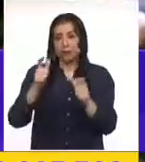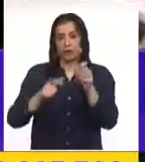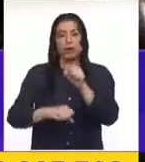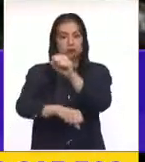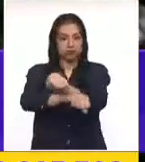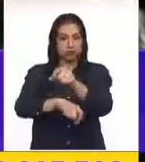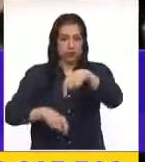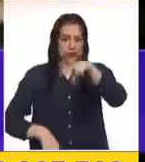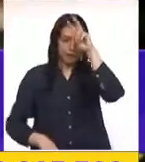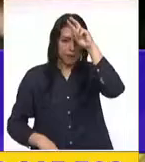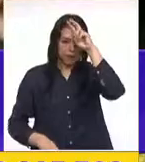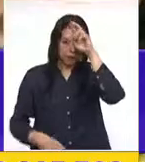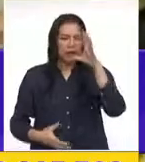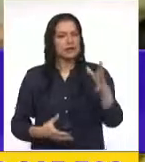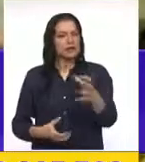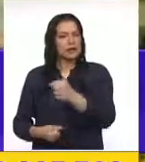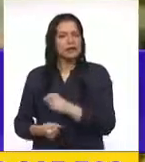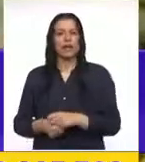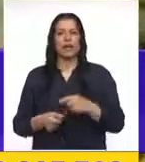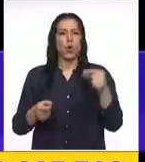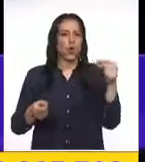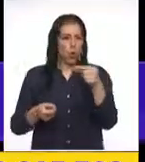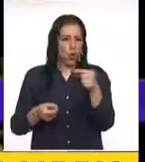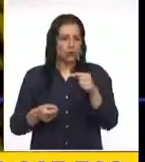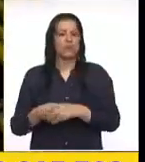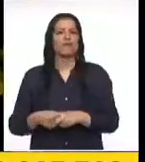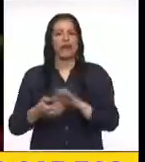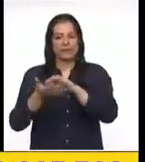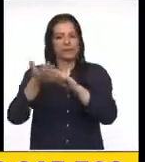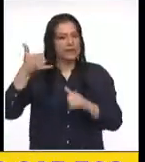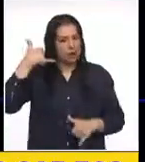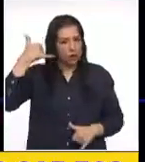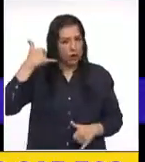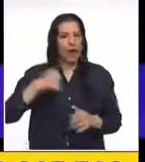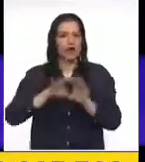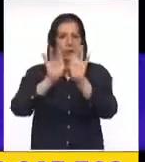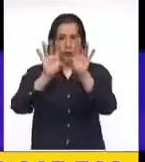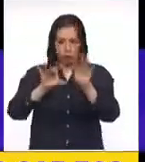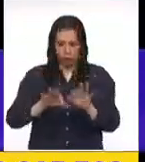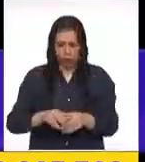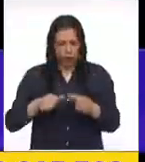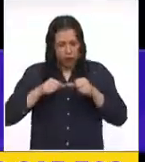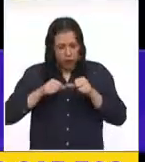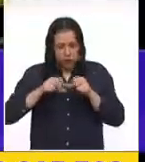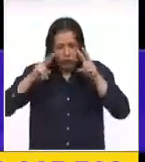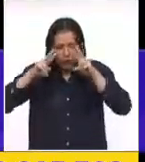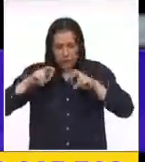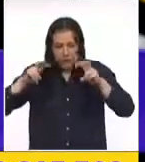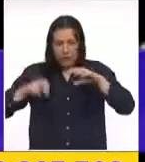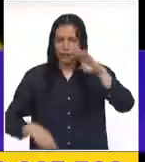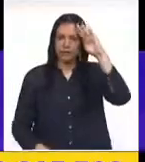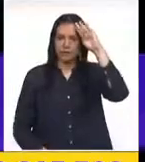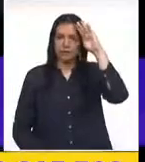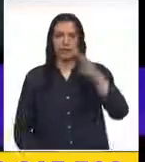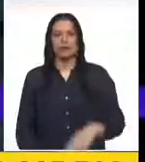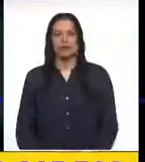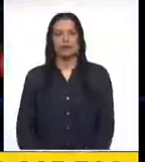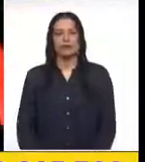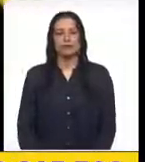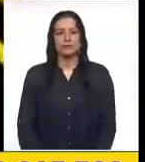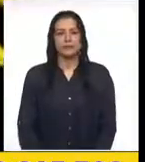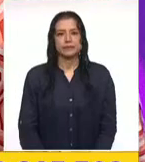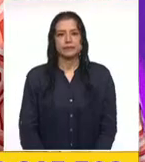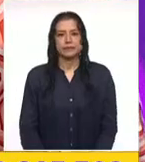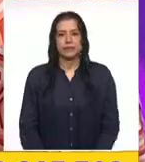Se incautaron celulares, USBs, computadoras, entre otros objetos para continuar con las investigaciones.